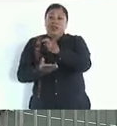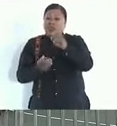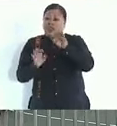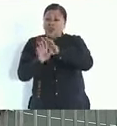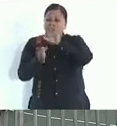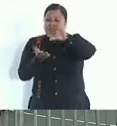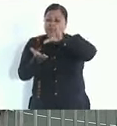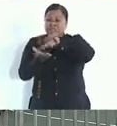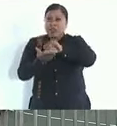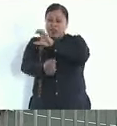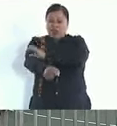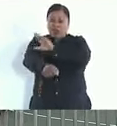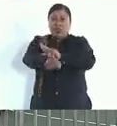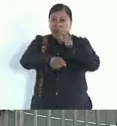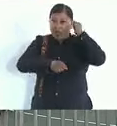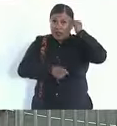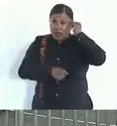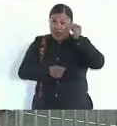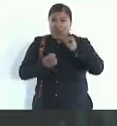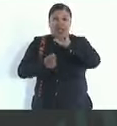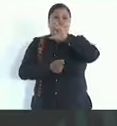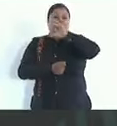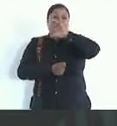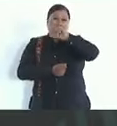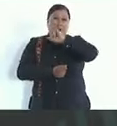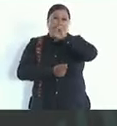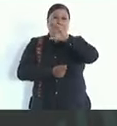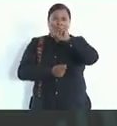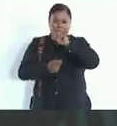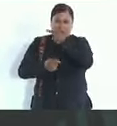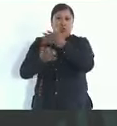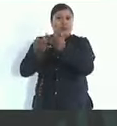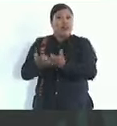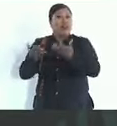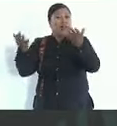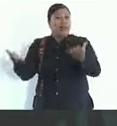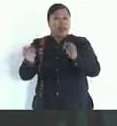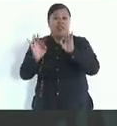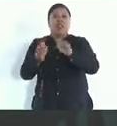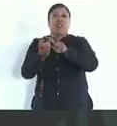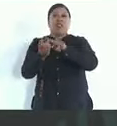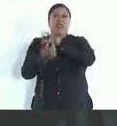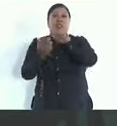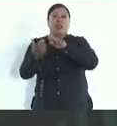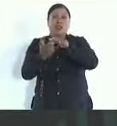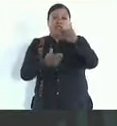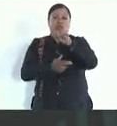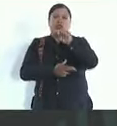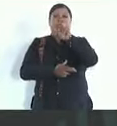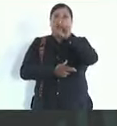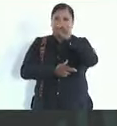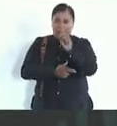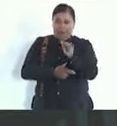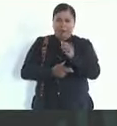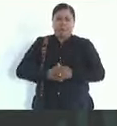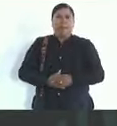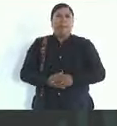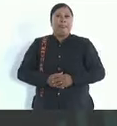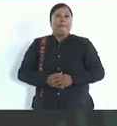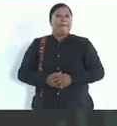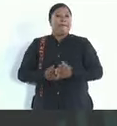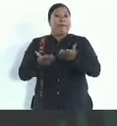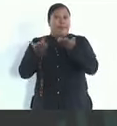Coordinador Indigenista en Nacajuca, en su tierra, en la región de la Chontalpa.